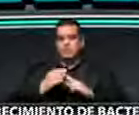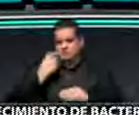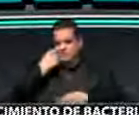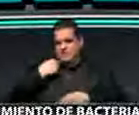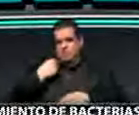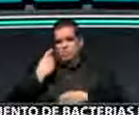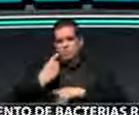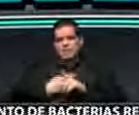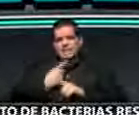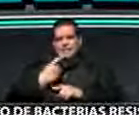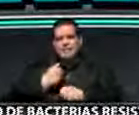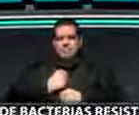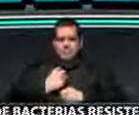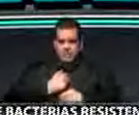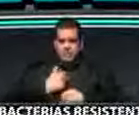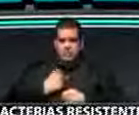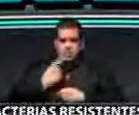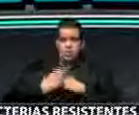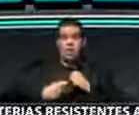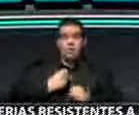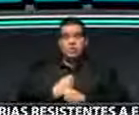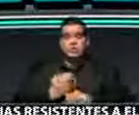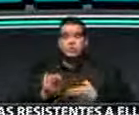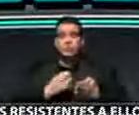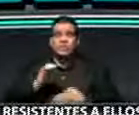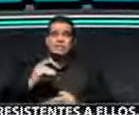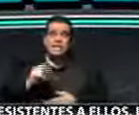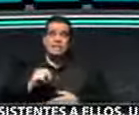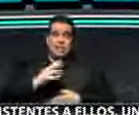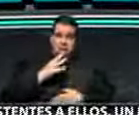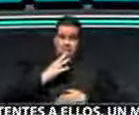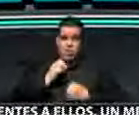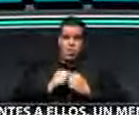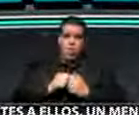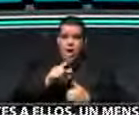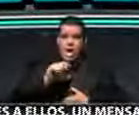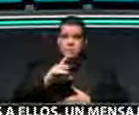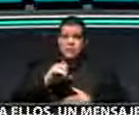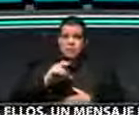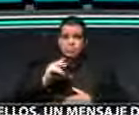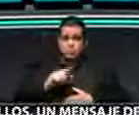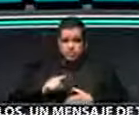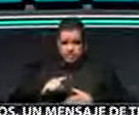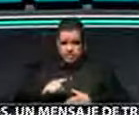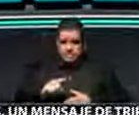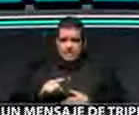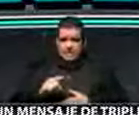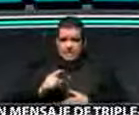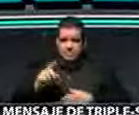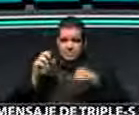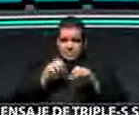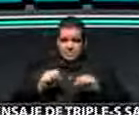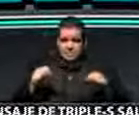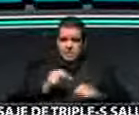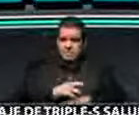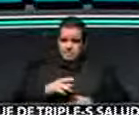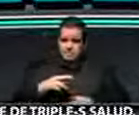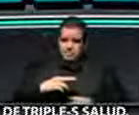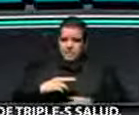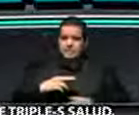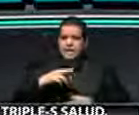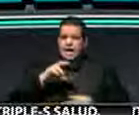de mayo cumplió un año de servicio feliz alemán comenzó con Alba Muñiz directora de la oficina y a presidente de la cámara Jaime